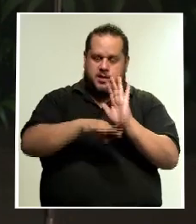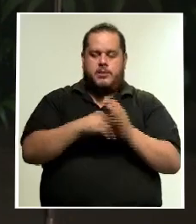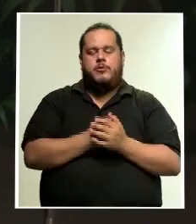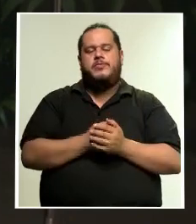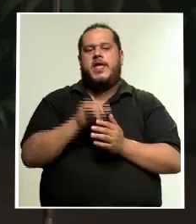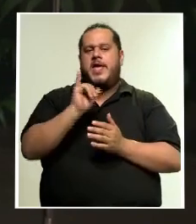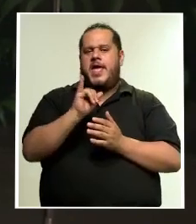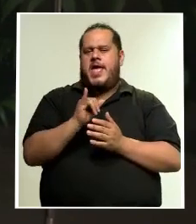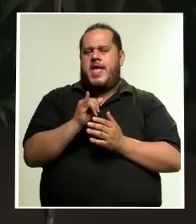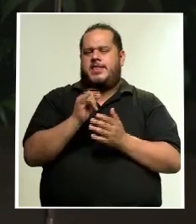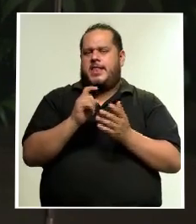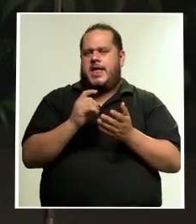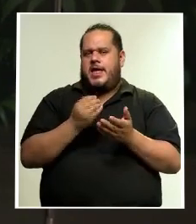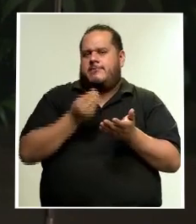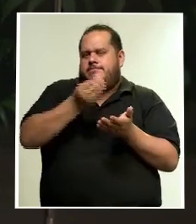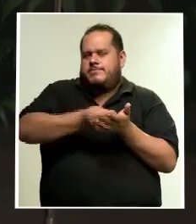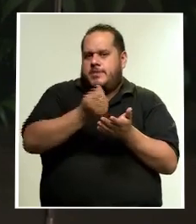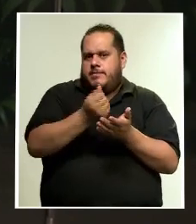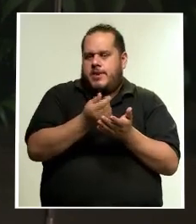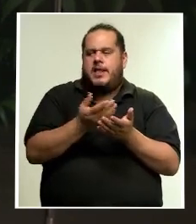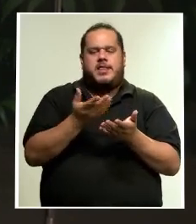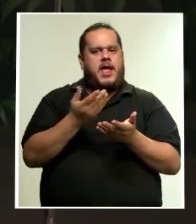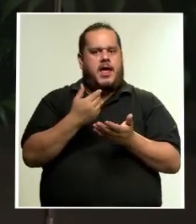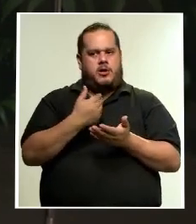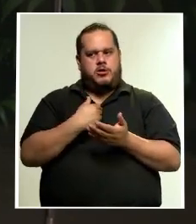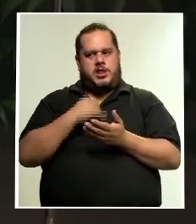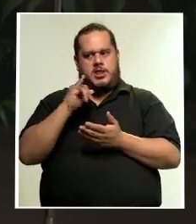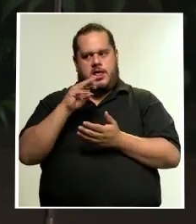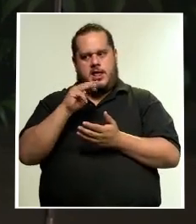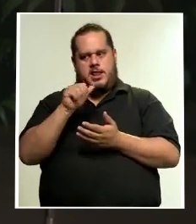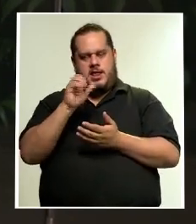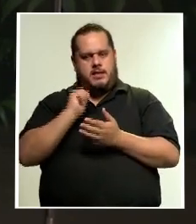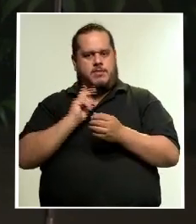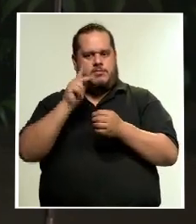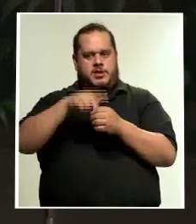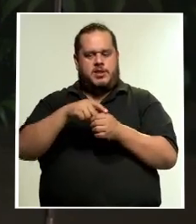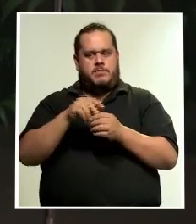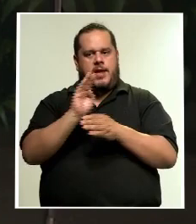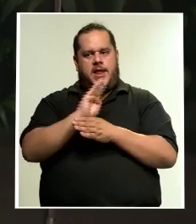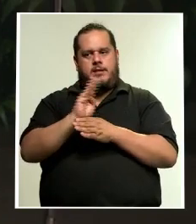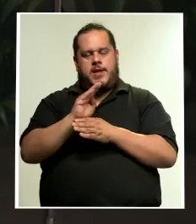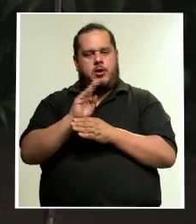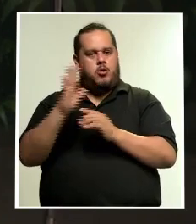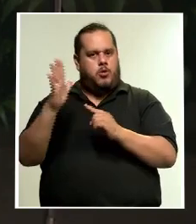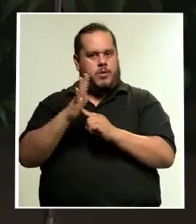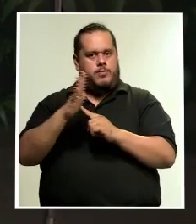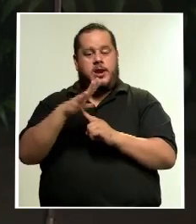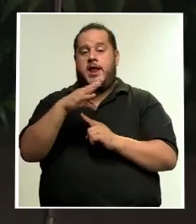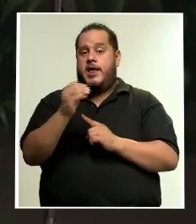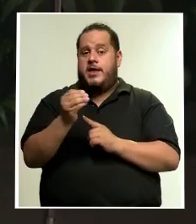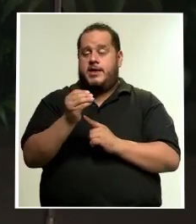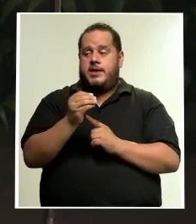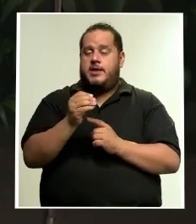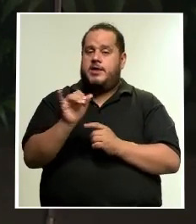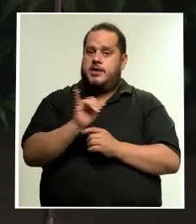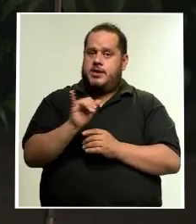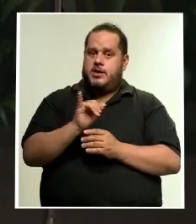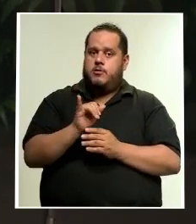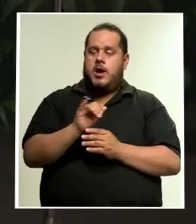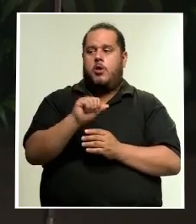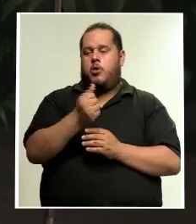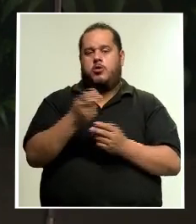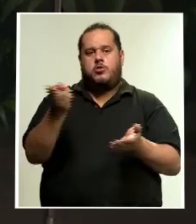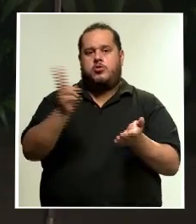fideicomiso lo lleva adelante el IMAS, va a participar el Banco Popular y también van a participar en eventuales